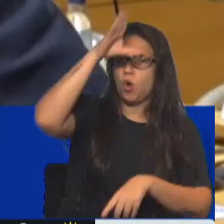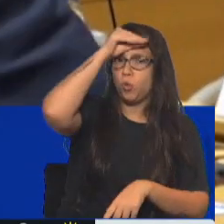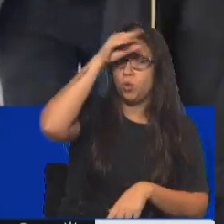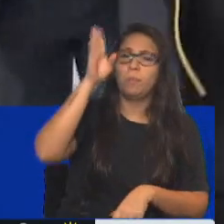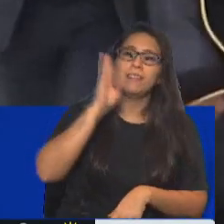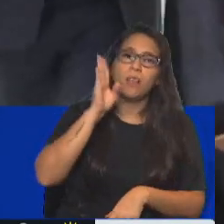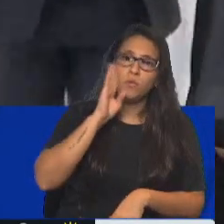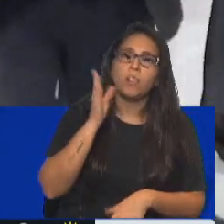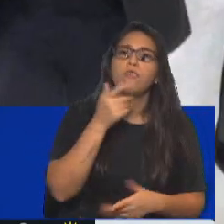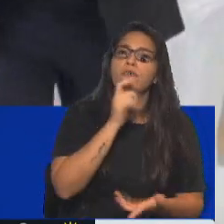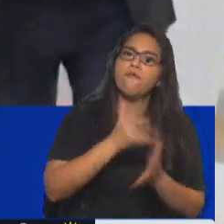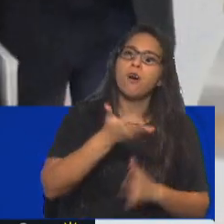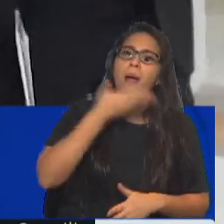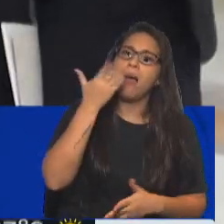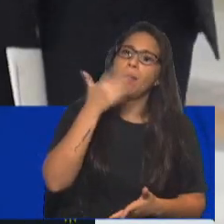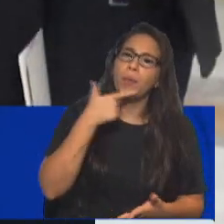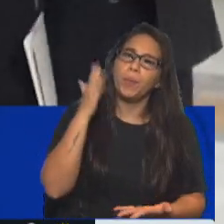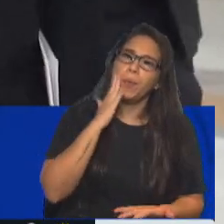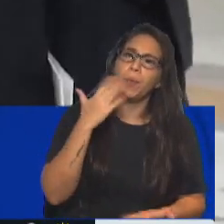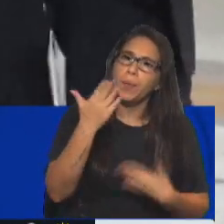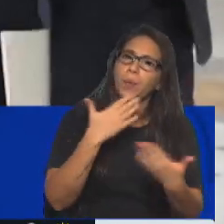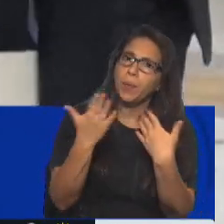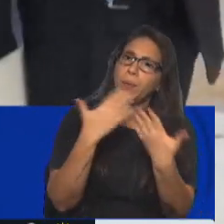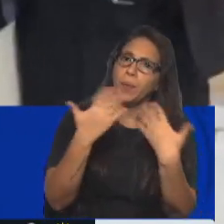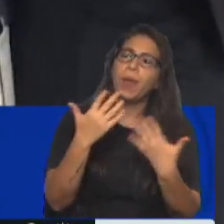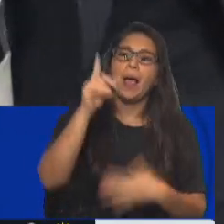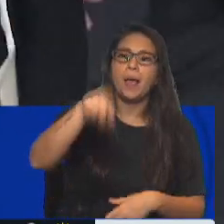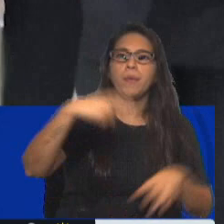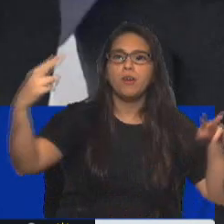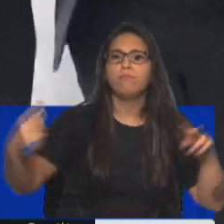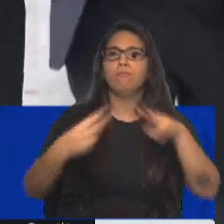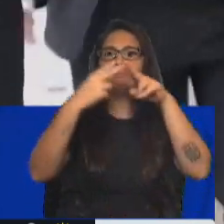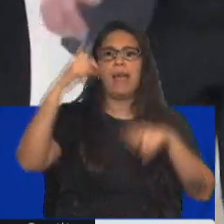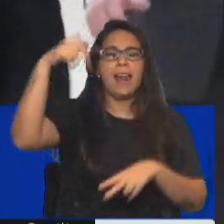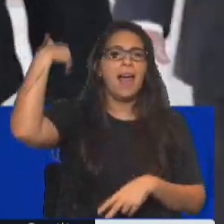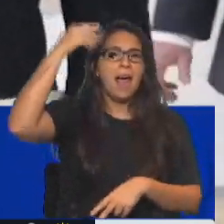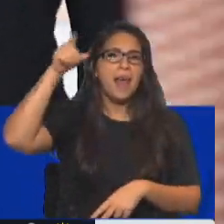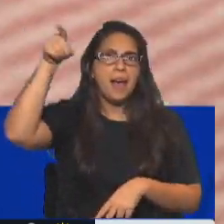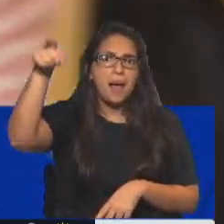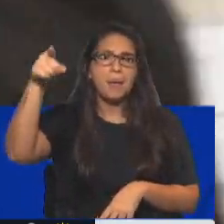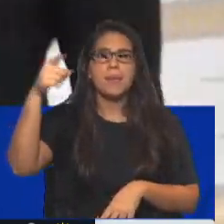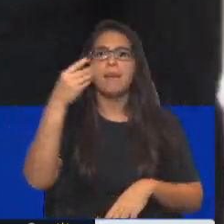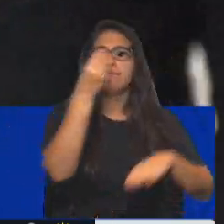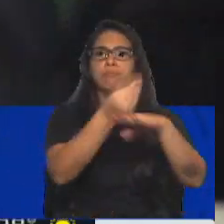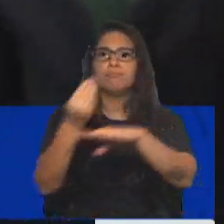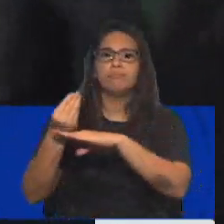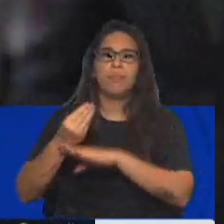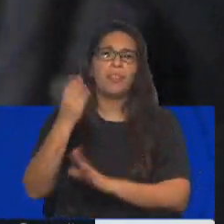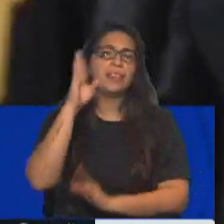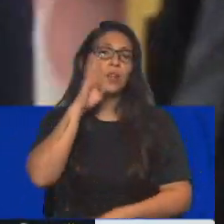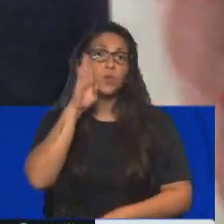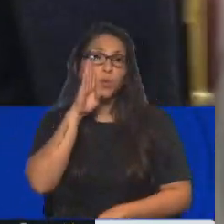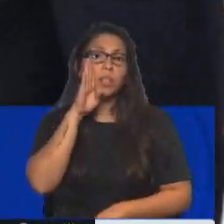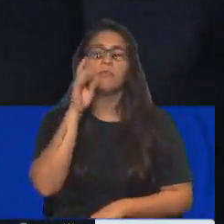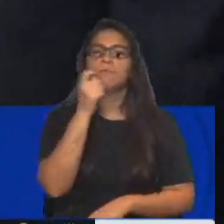mensajes conciliadores. Esto habilitó una cumbre en Jeddah, Arabia Saudita, entre altos funcionarios estadounidenses encabezados por